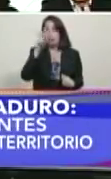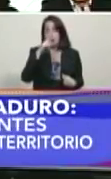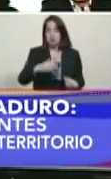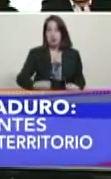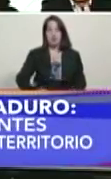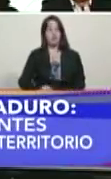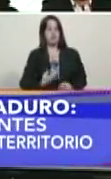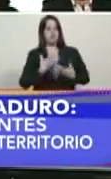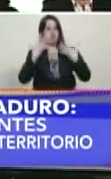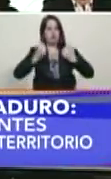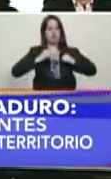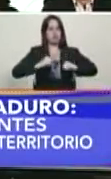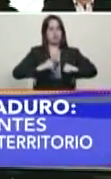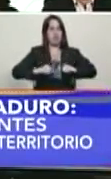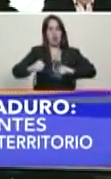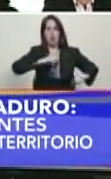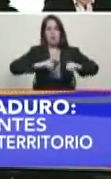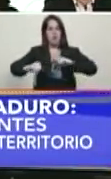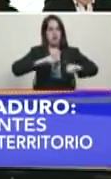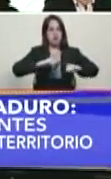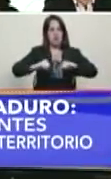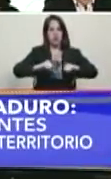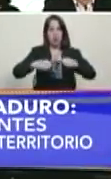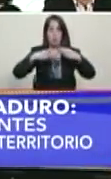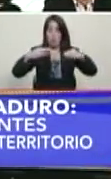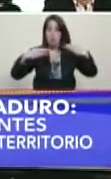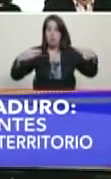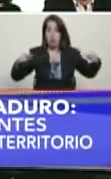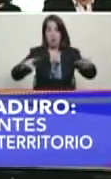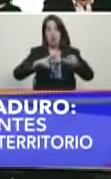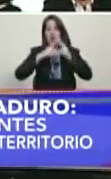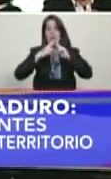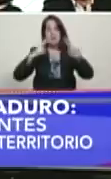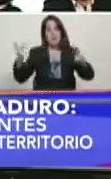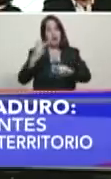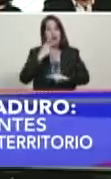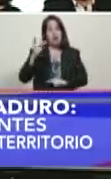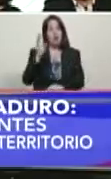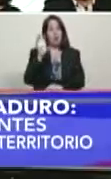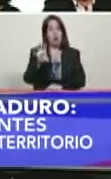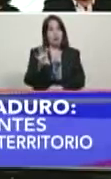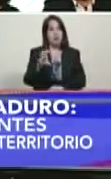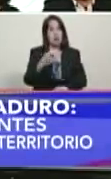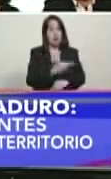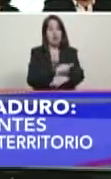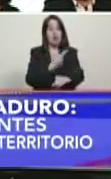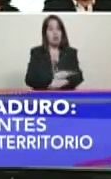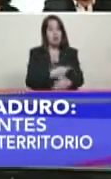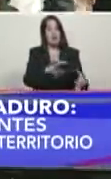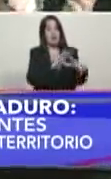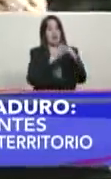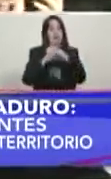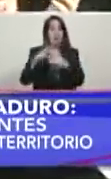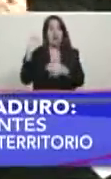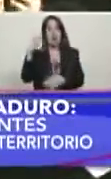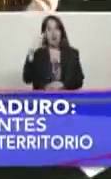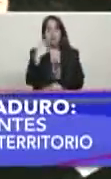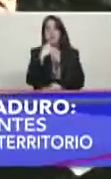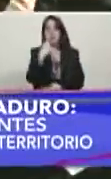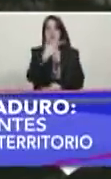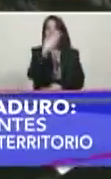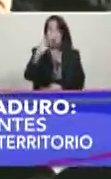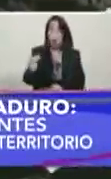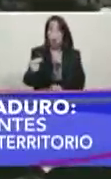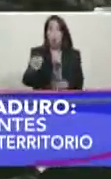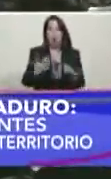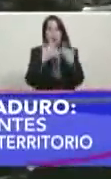inmenso movimiento popular por la paz entre nuestro país por la hermandad de colombia venezuela y decir no a la guerra del